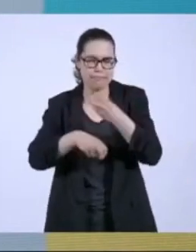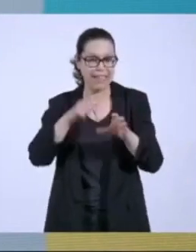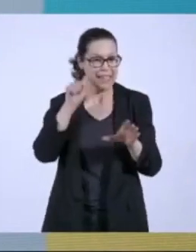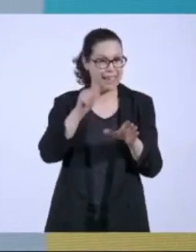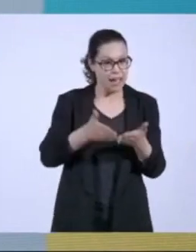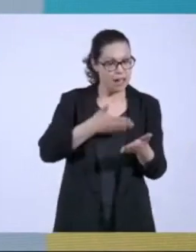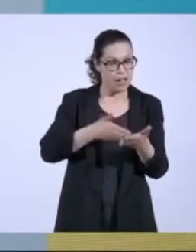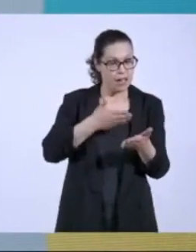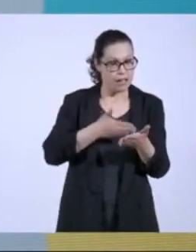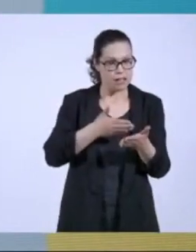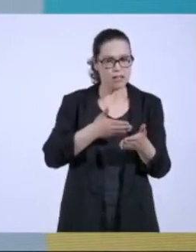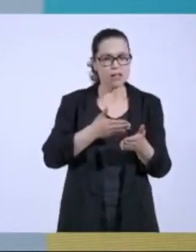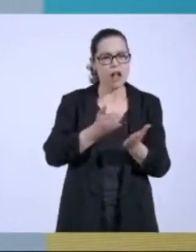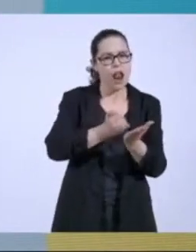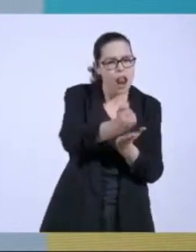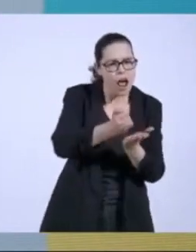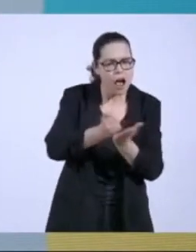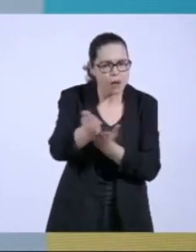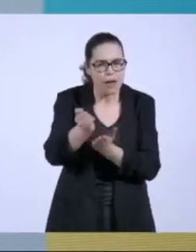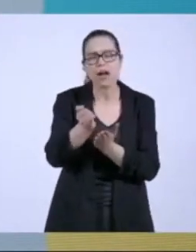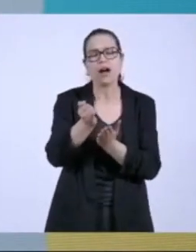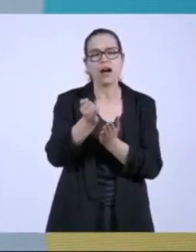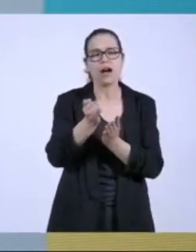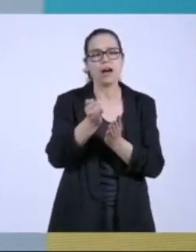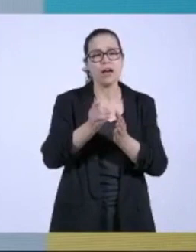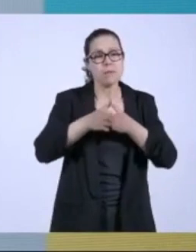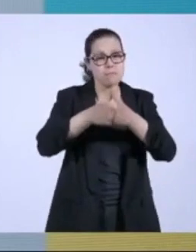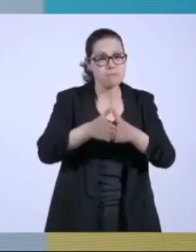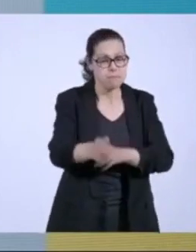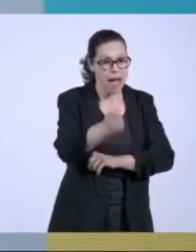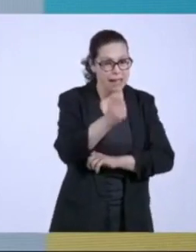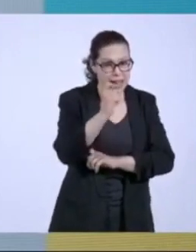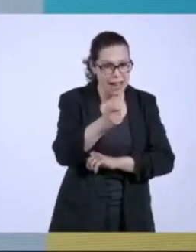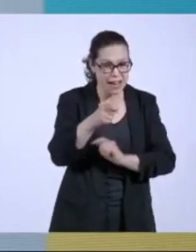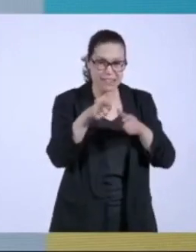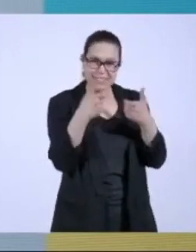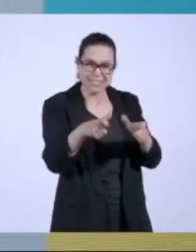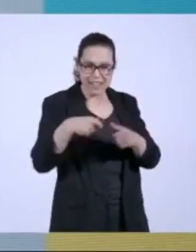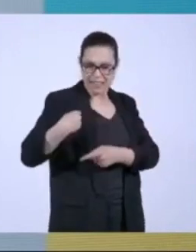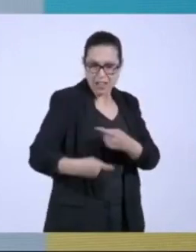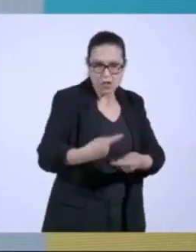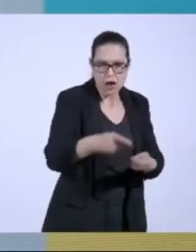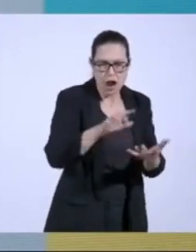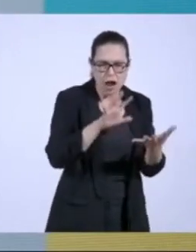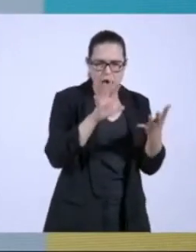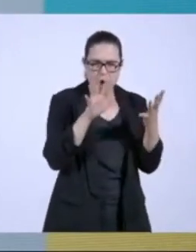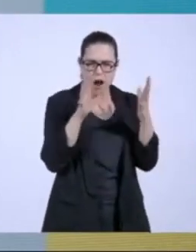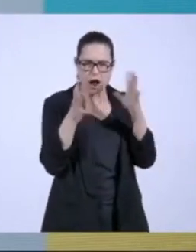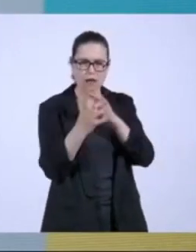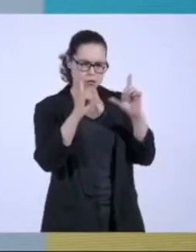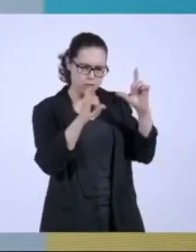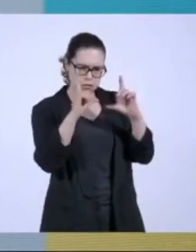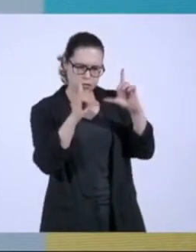da cultura labrega e marineira nun mundo globalizado, sempre cunha mirada